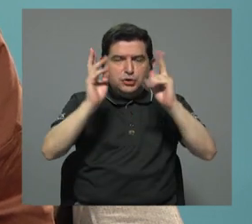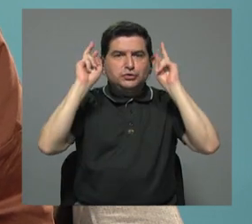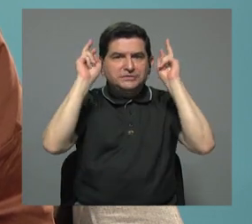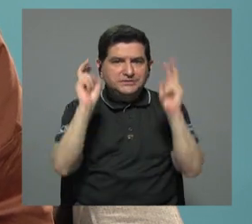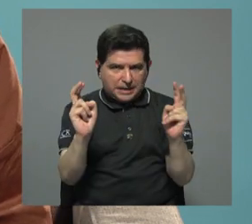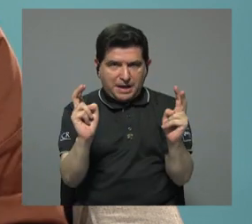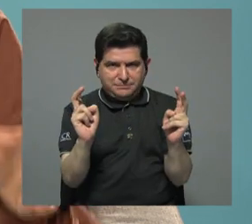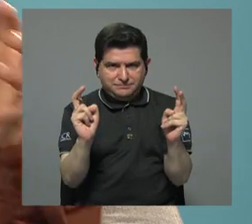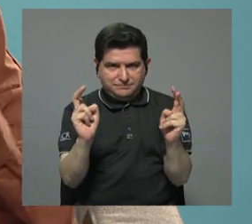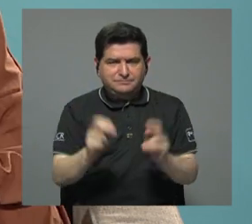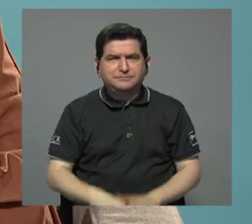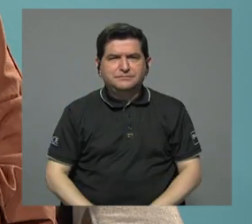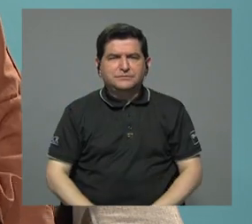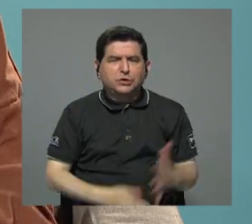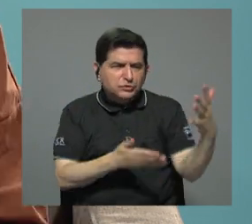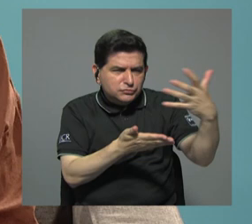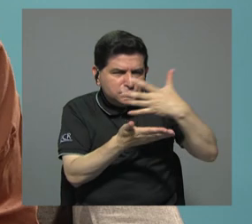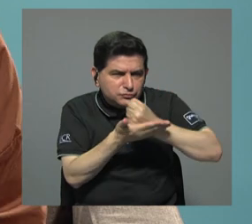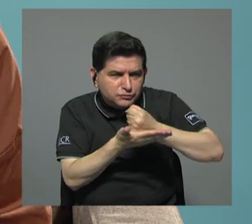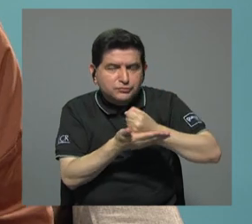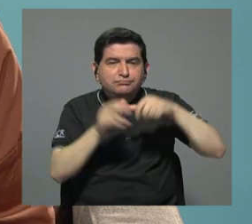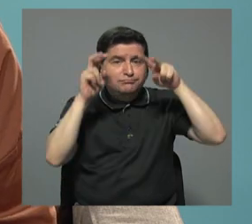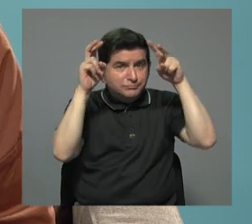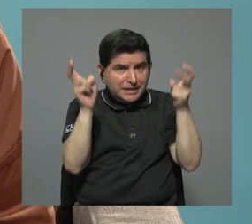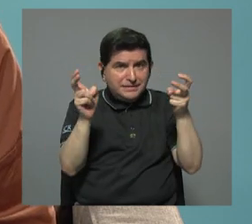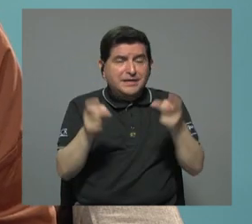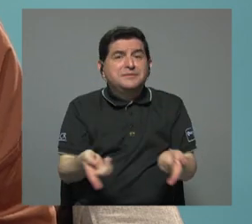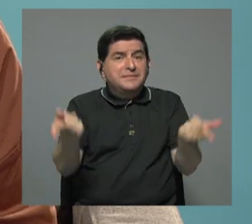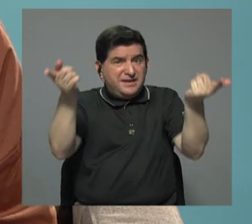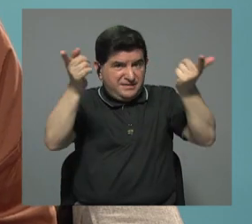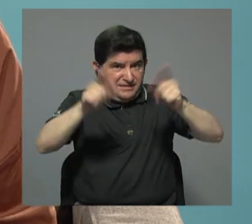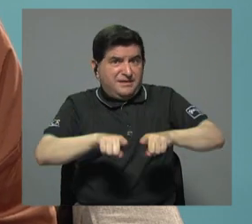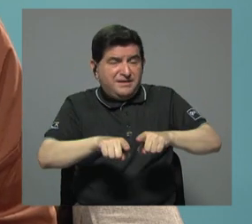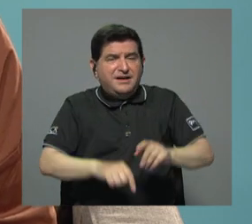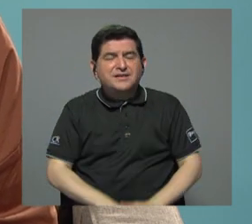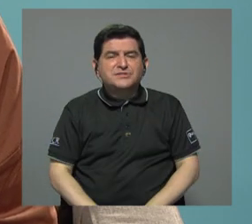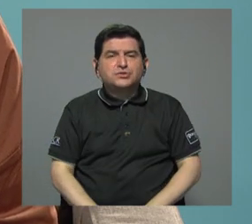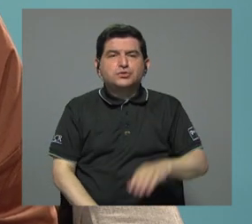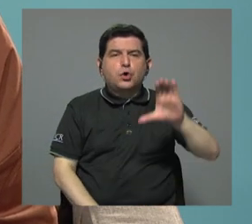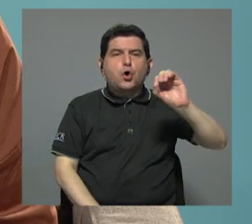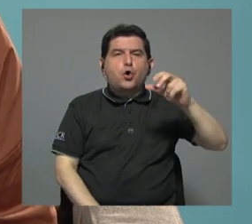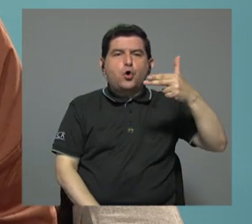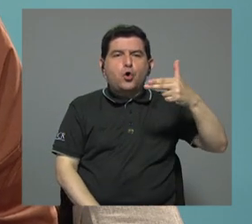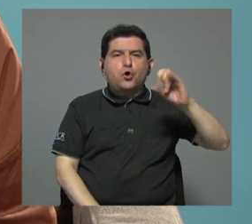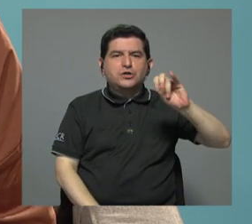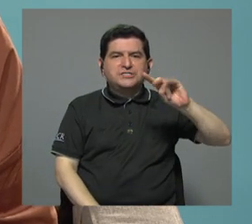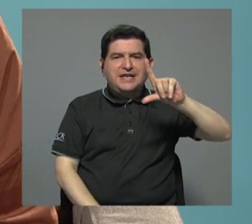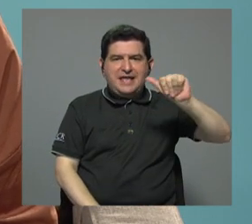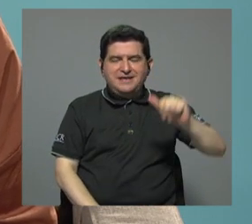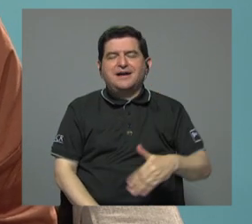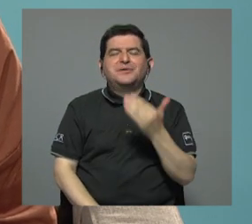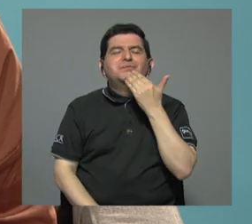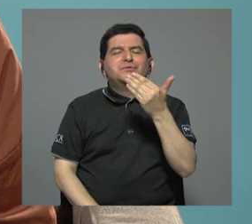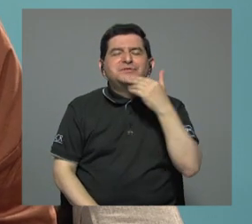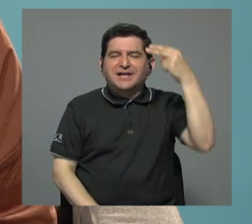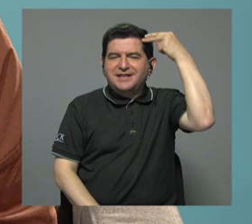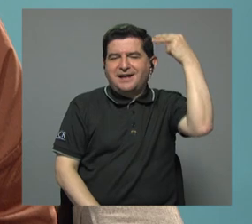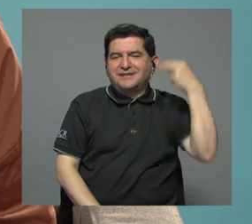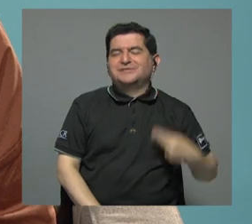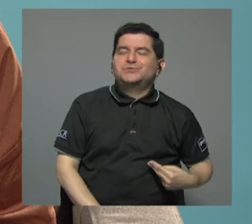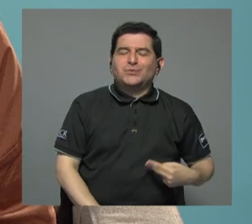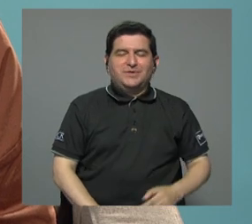tema hace una recopilación de lo que es el tema en el caso de cochinilla así que te agradezco muchísimo oculta y